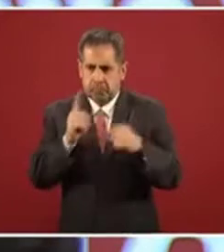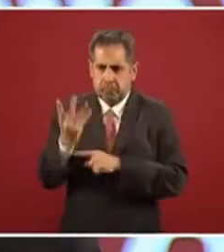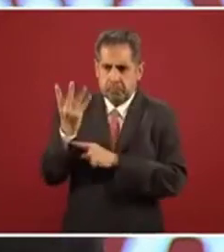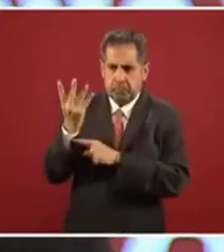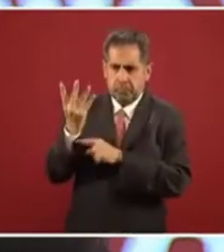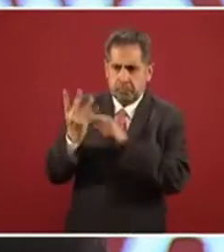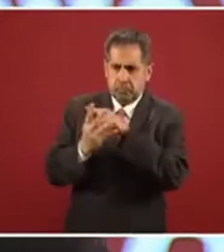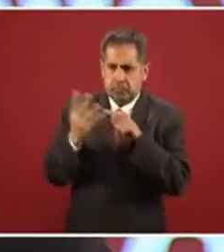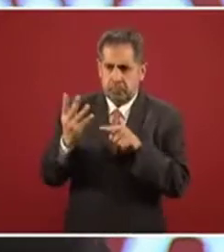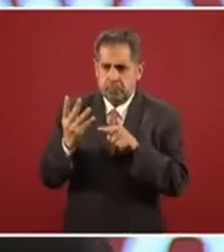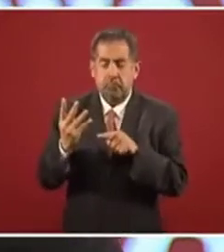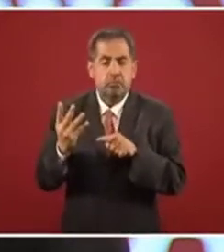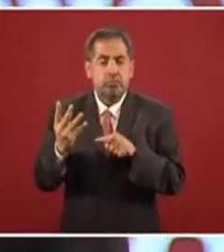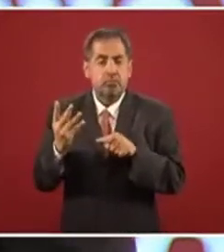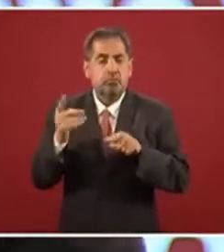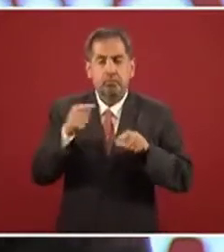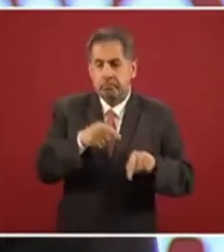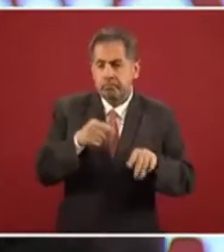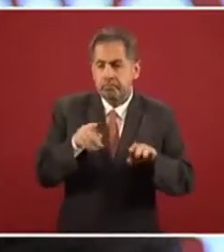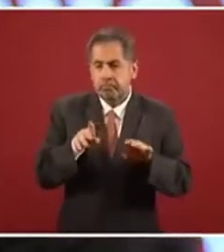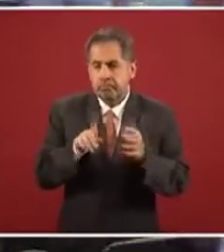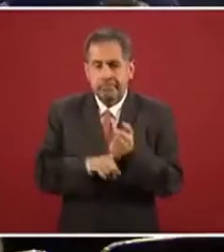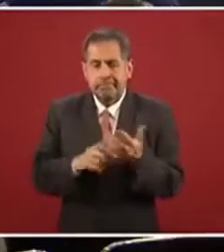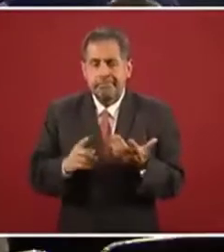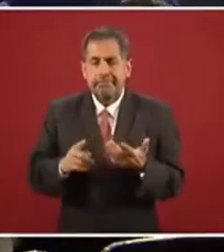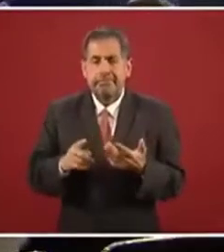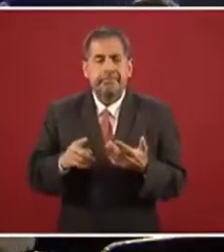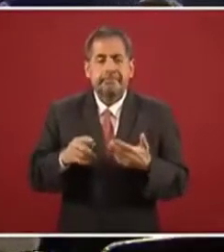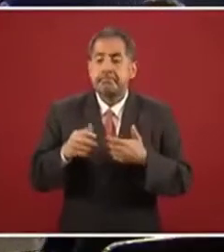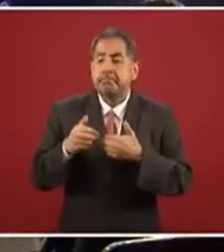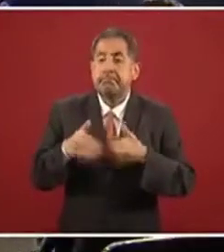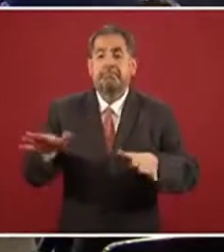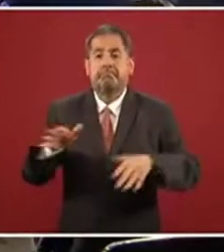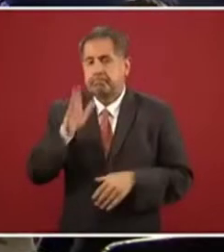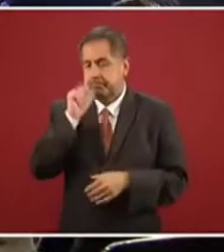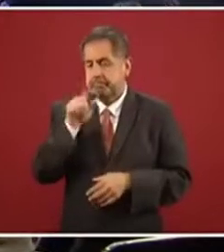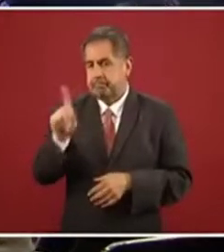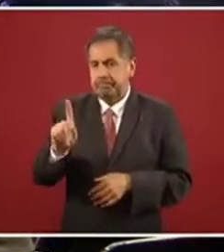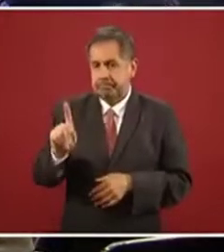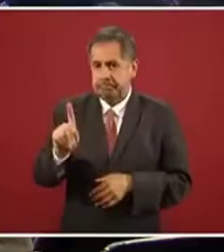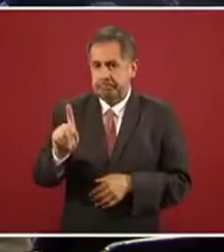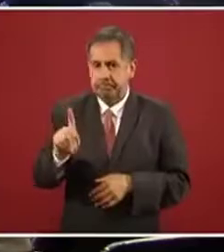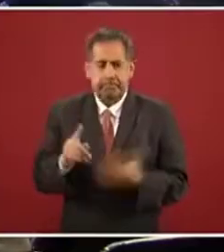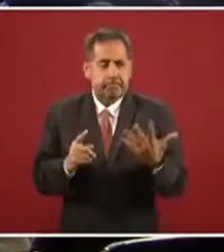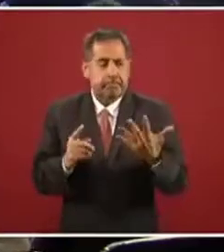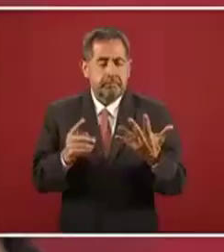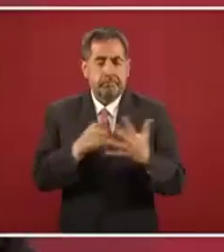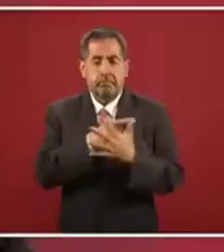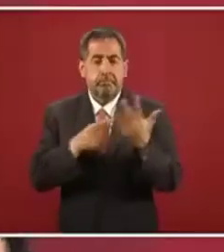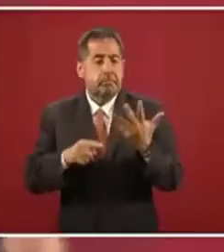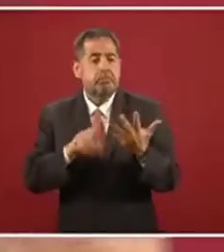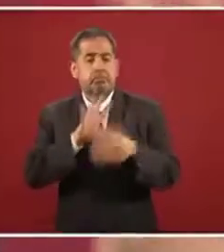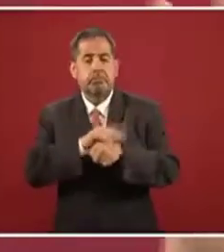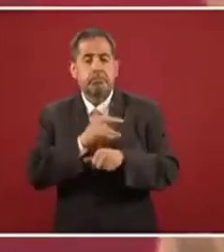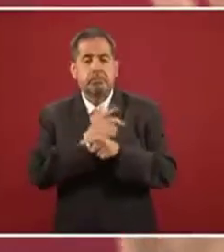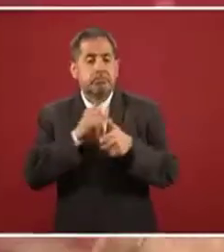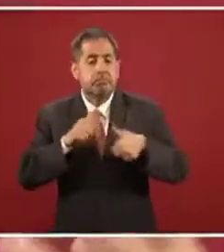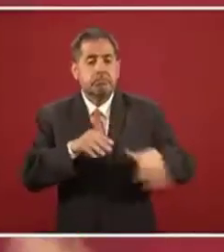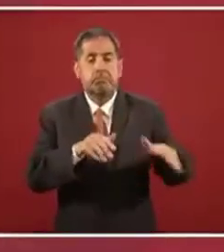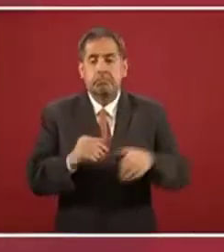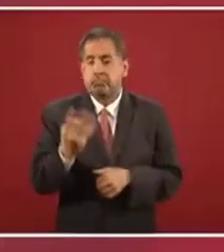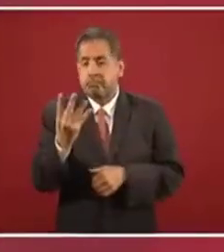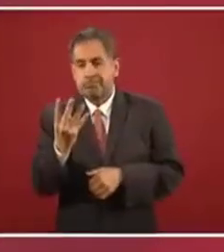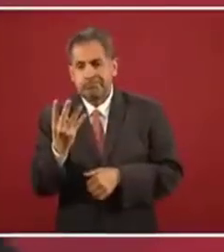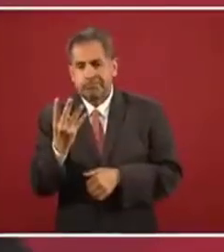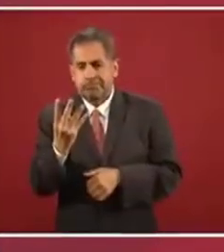les dan salvoconducto, tampoco. Porque si se dijese a los que no tienen orden de aprehensión ya les dieron salvoconducto, pues solo tendríamos